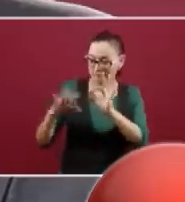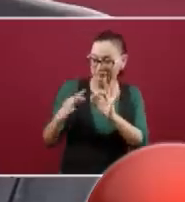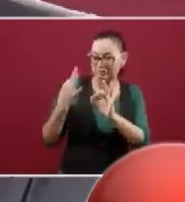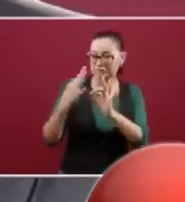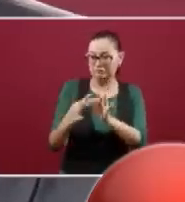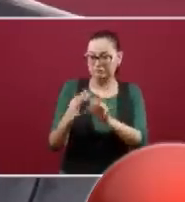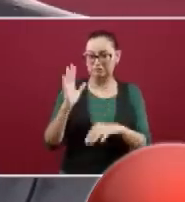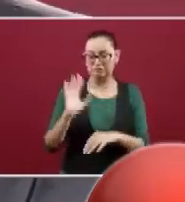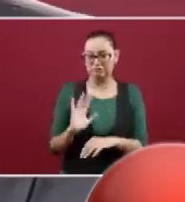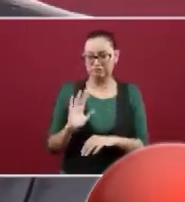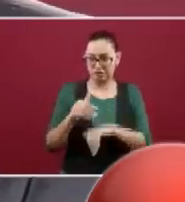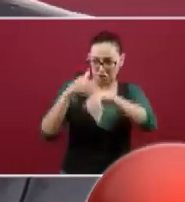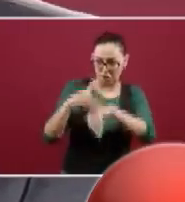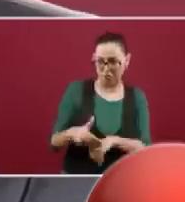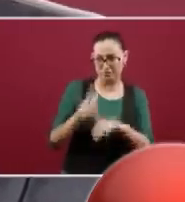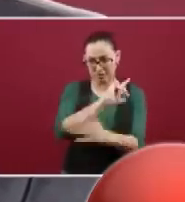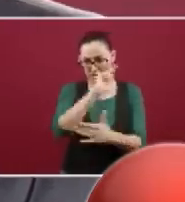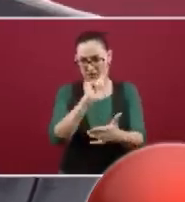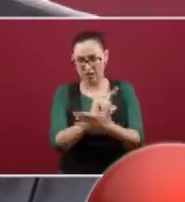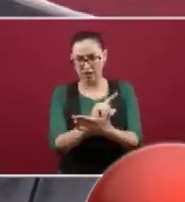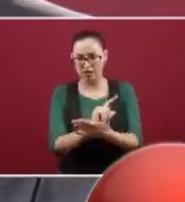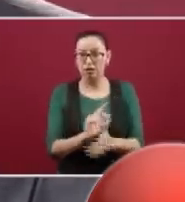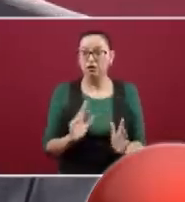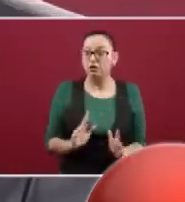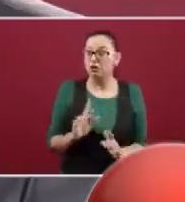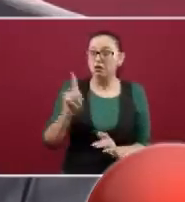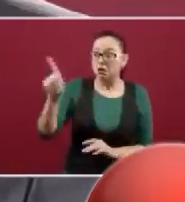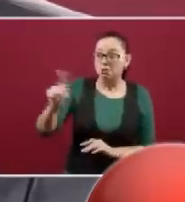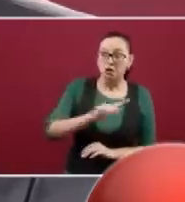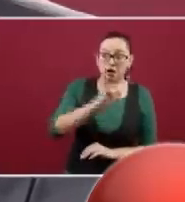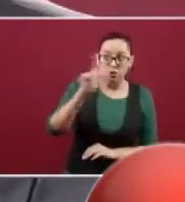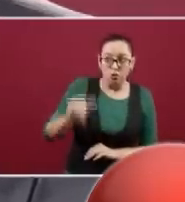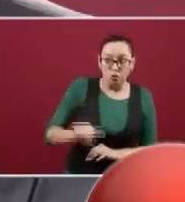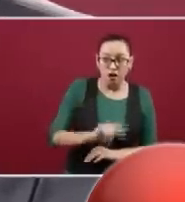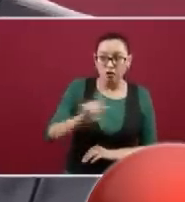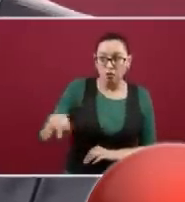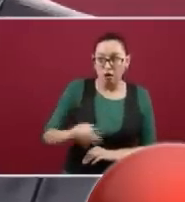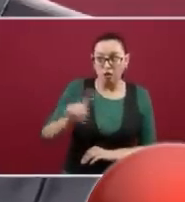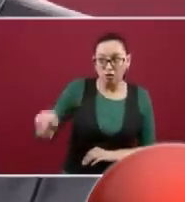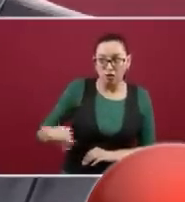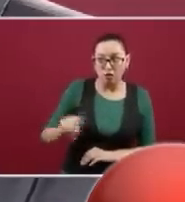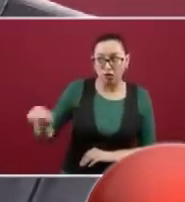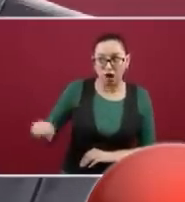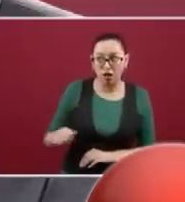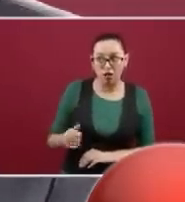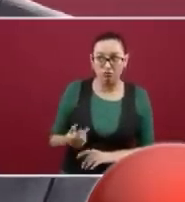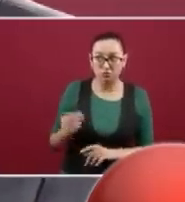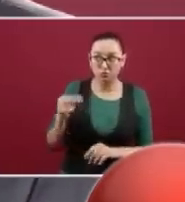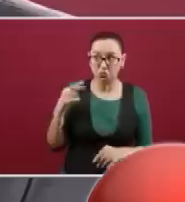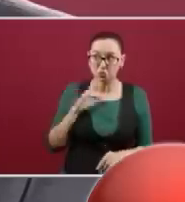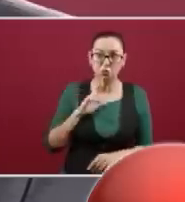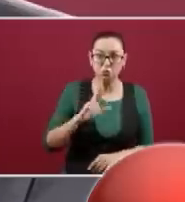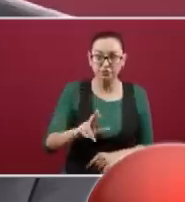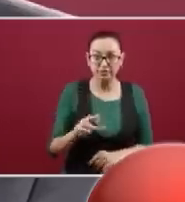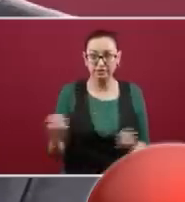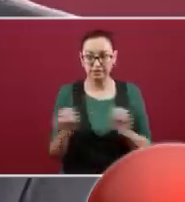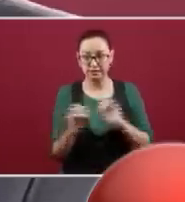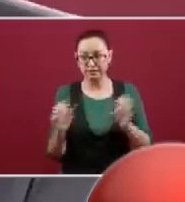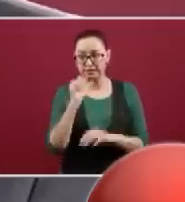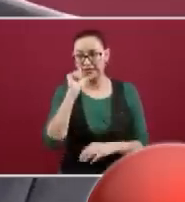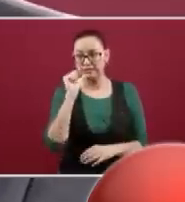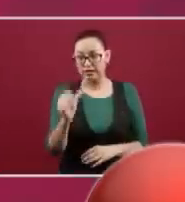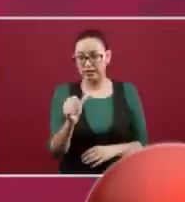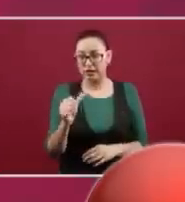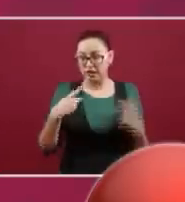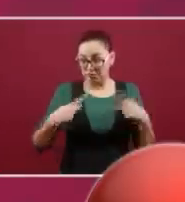Si no se resuelve pronto y si la gente